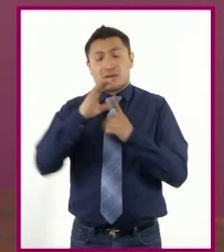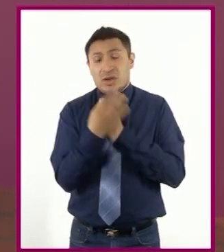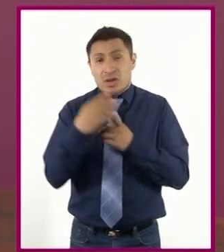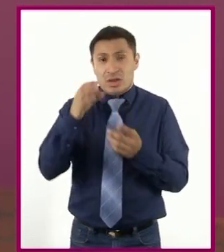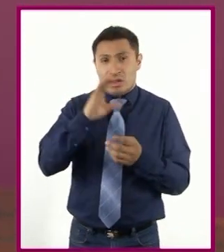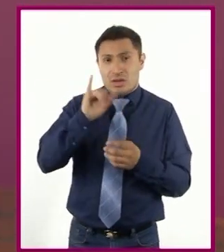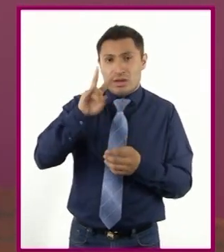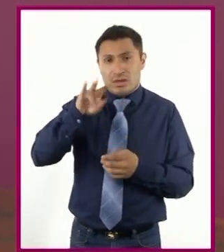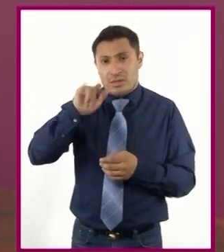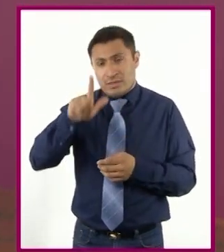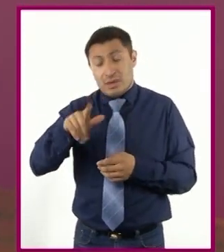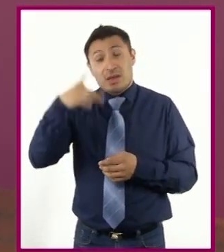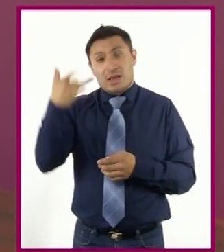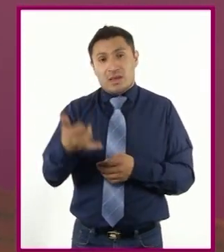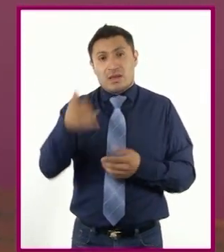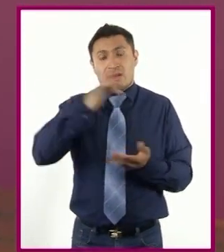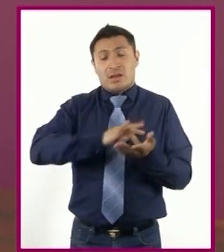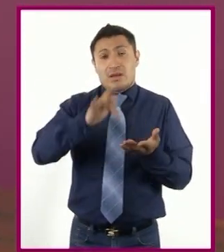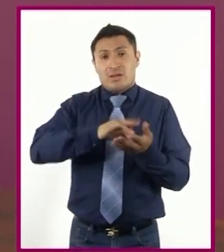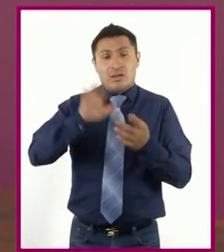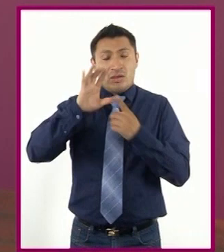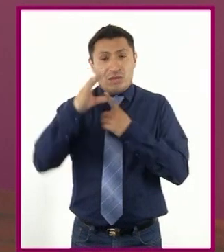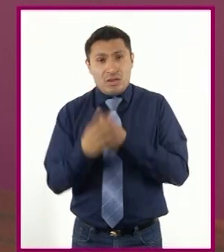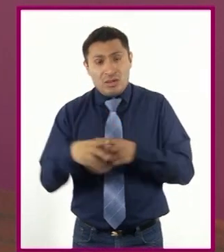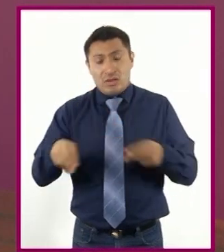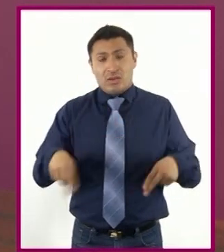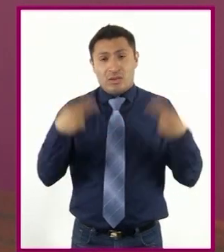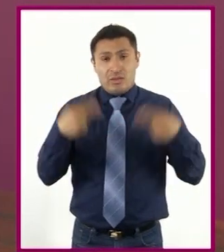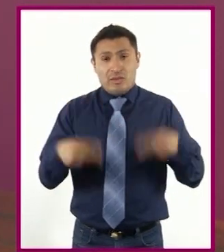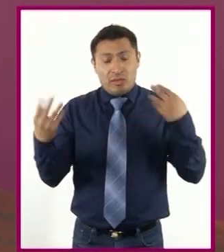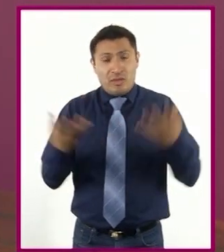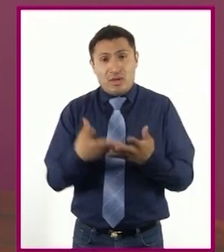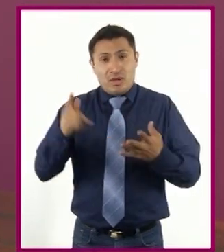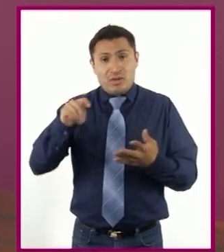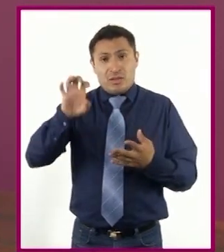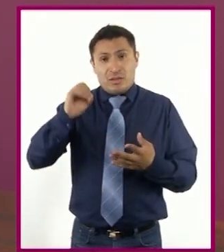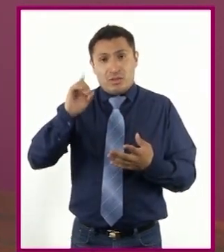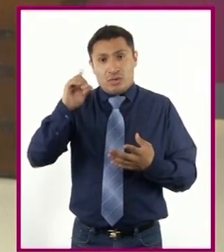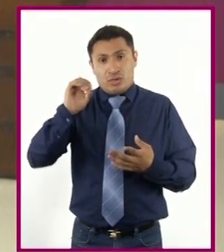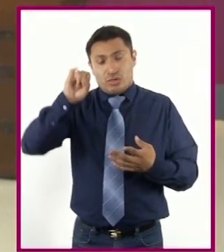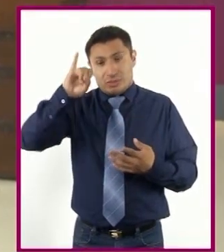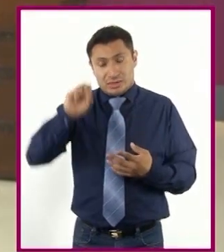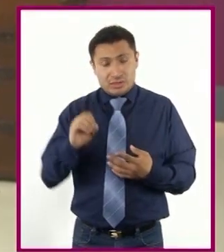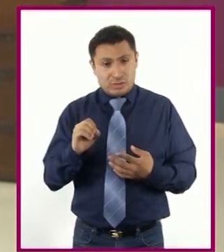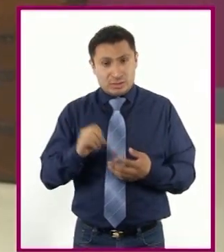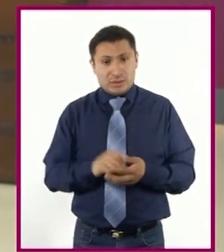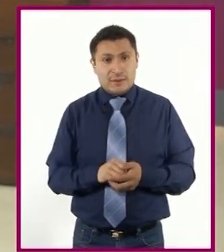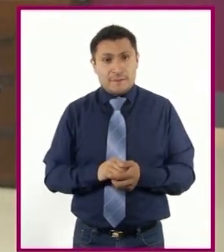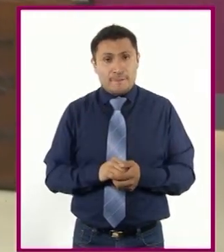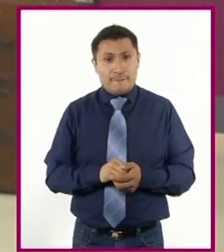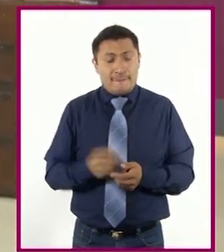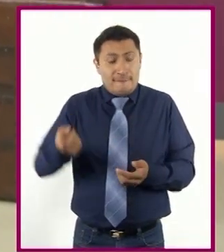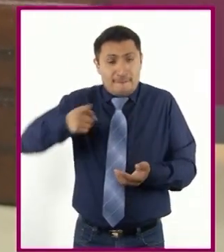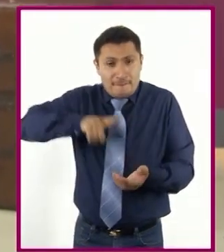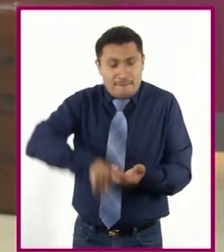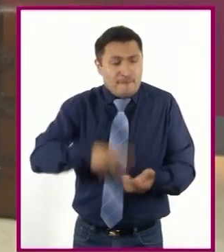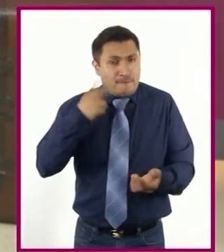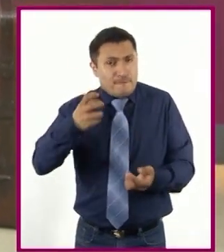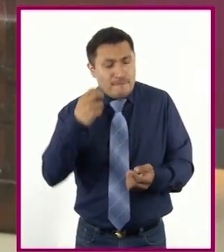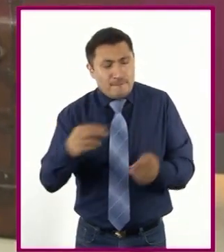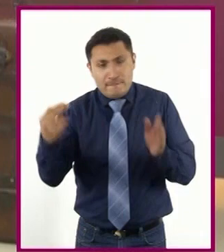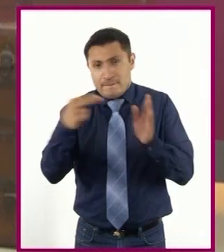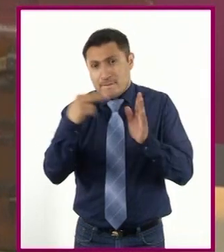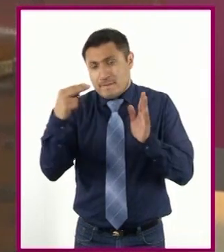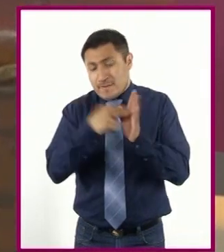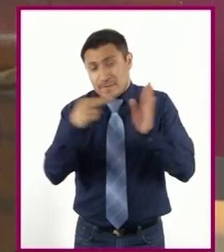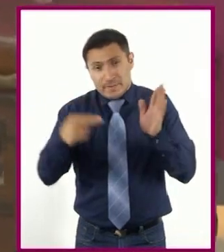Civil y apoyado el Código de Comercio elaborado por Teodosio Lares. Dentro del repertorio